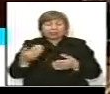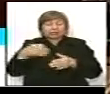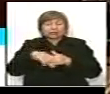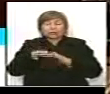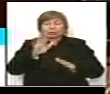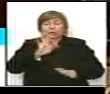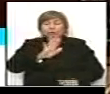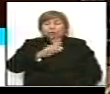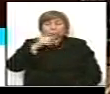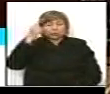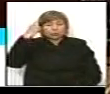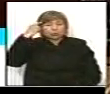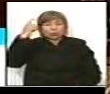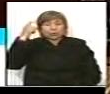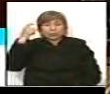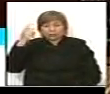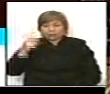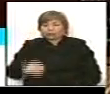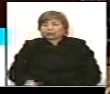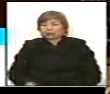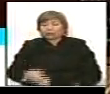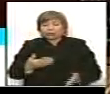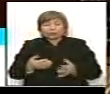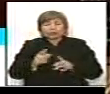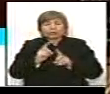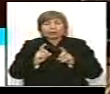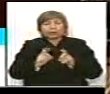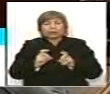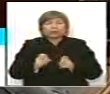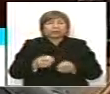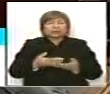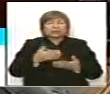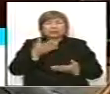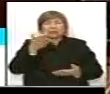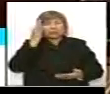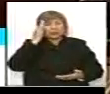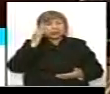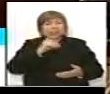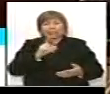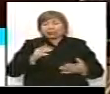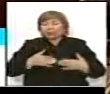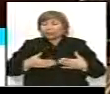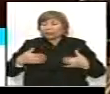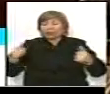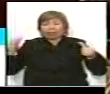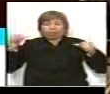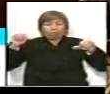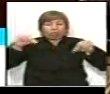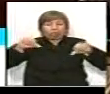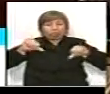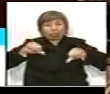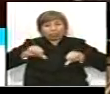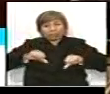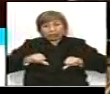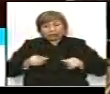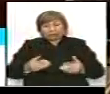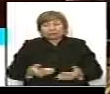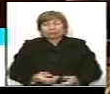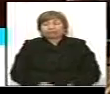sus sueños. Otra pregunta, si supieras que no podrías fracasar,